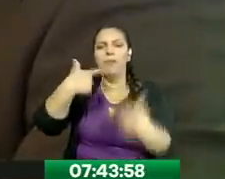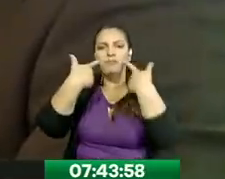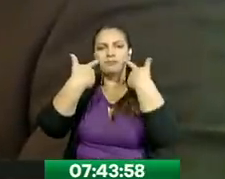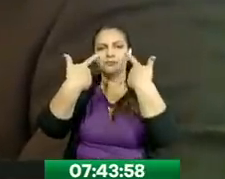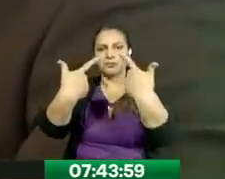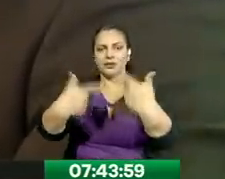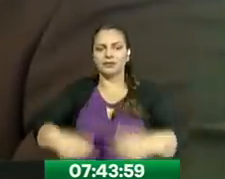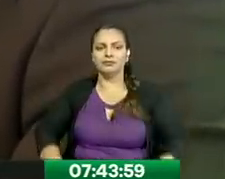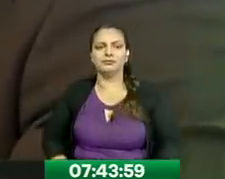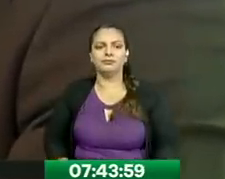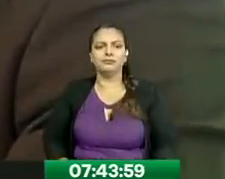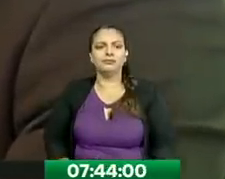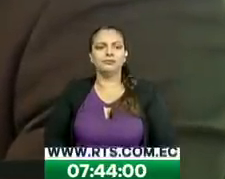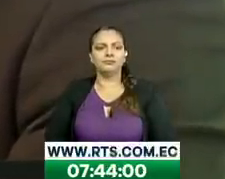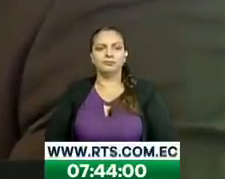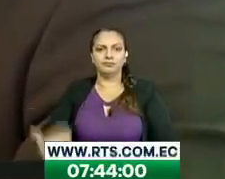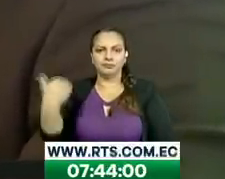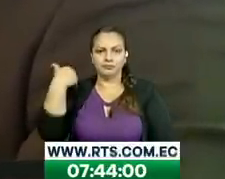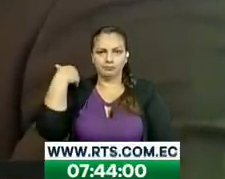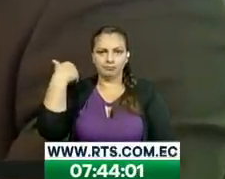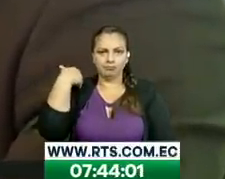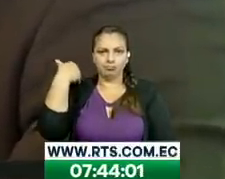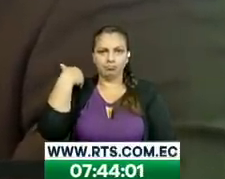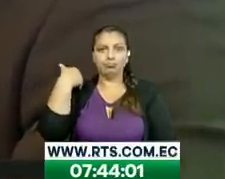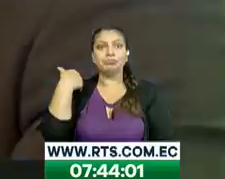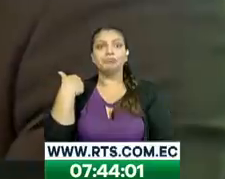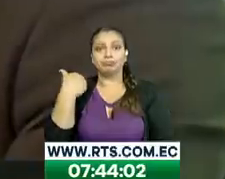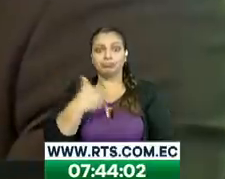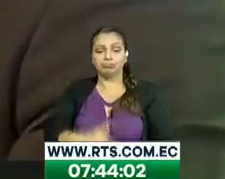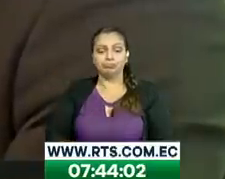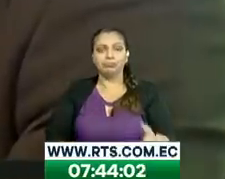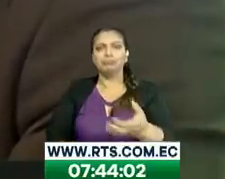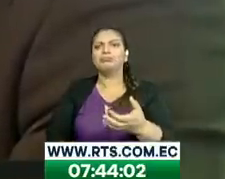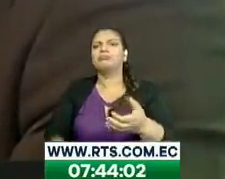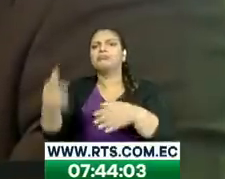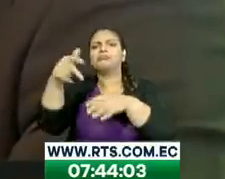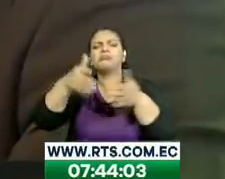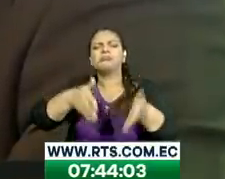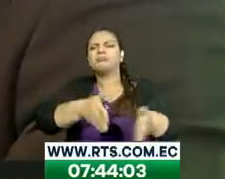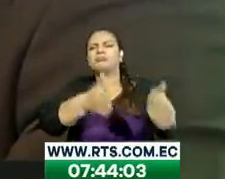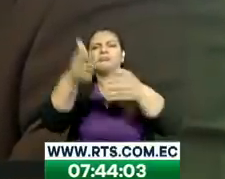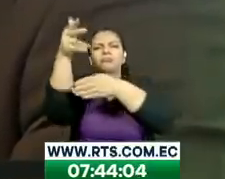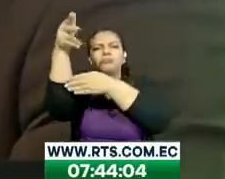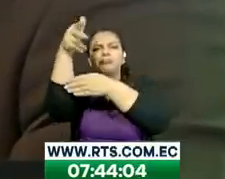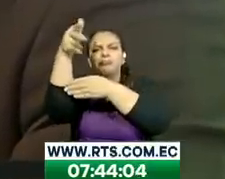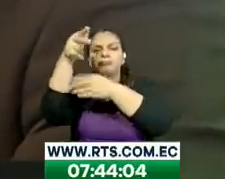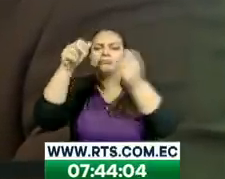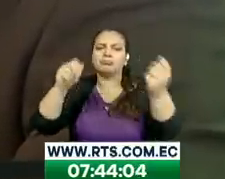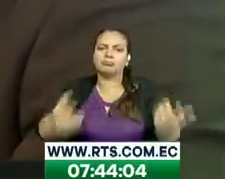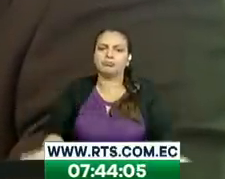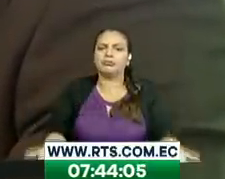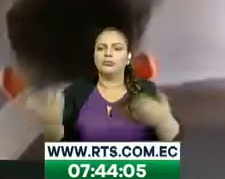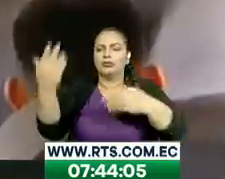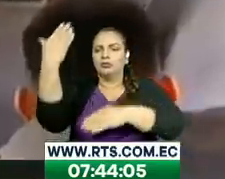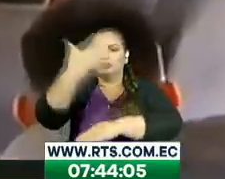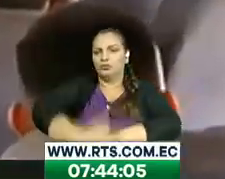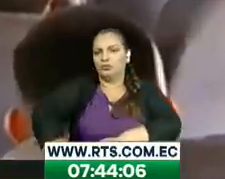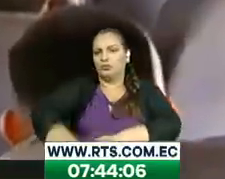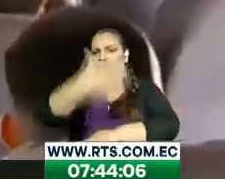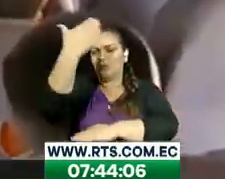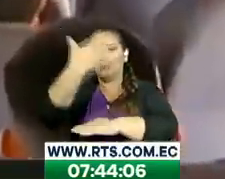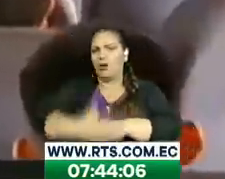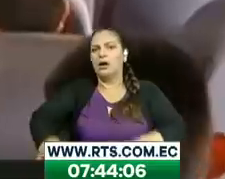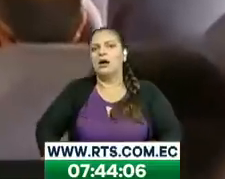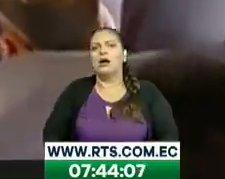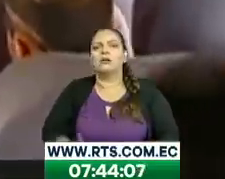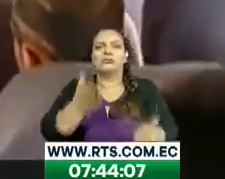fijos con radares móviles y el control de transporte público de los buses en los terminales terrestres peajes en carreteras vamos a estar permanentemente